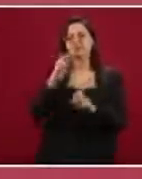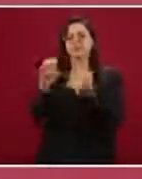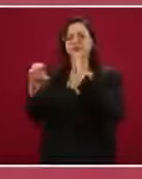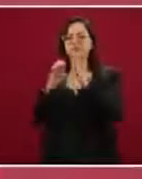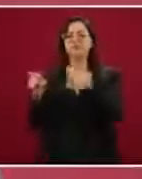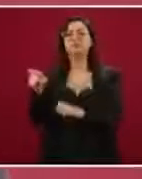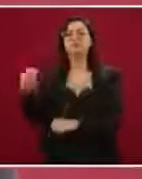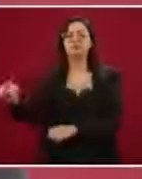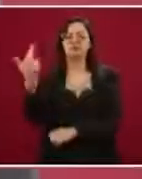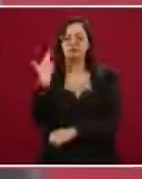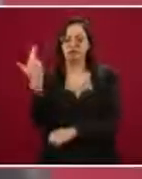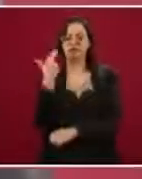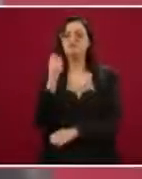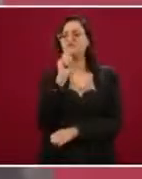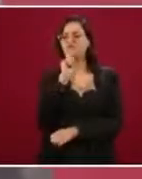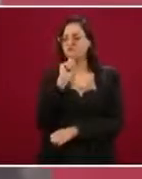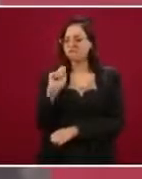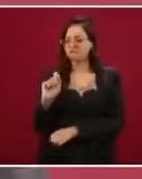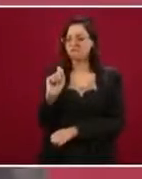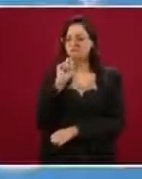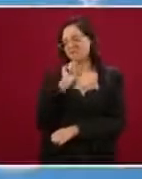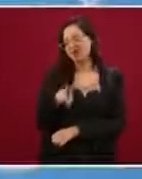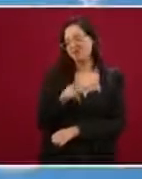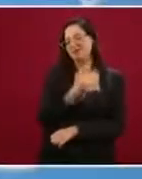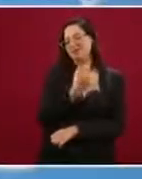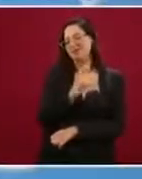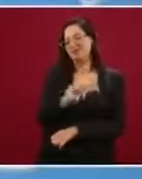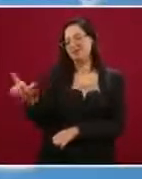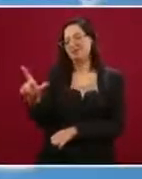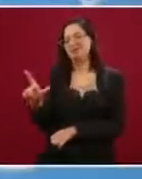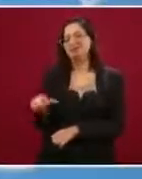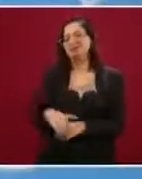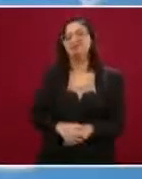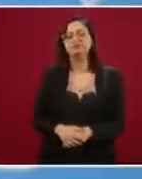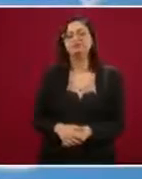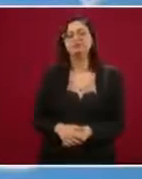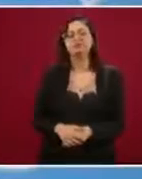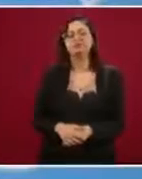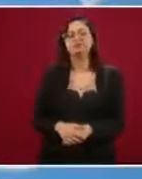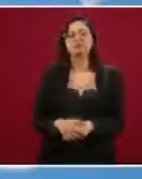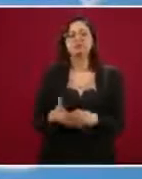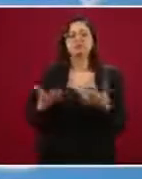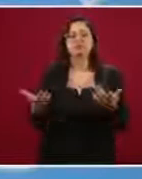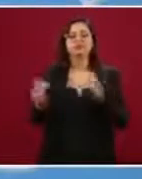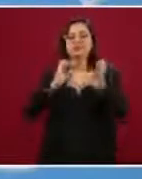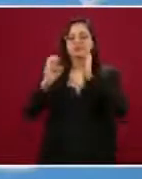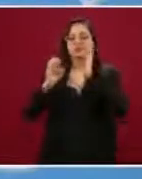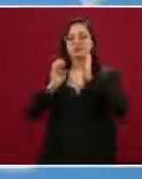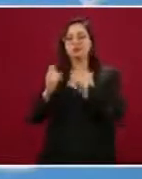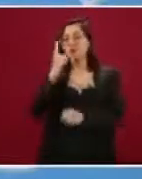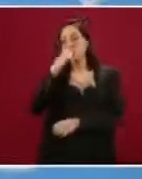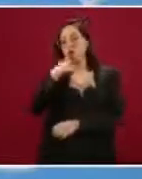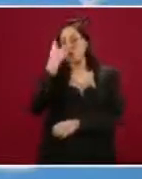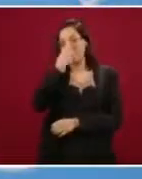una radio también famosa. Empezó la entrevista era 1 hora.